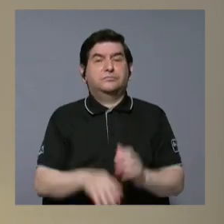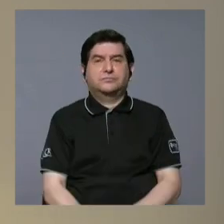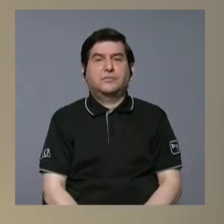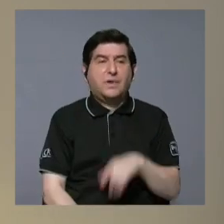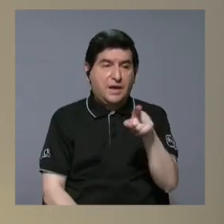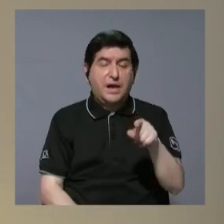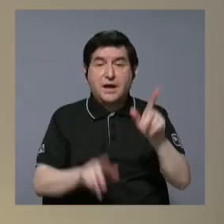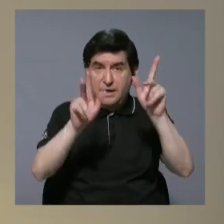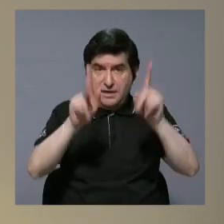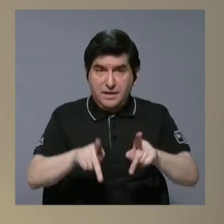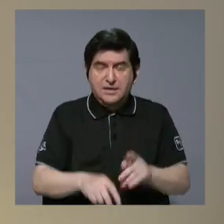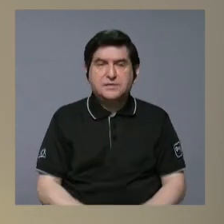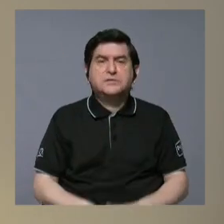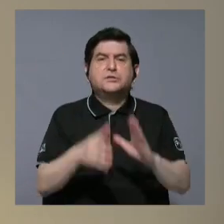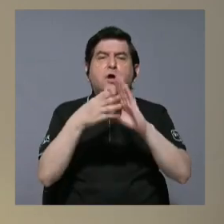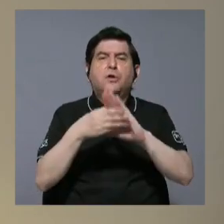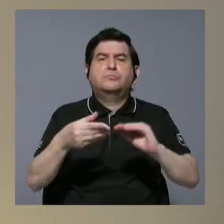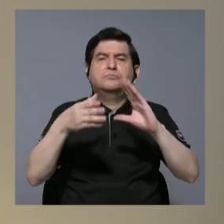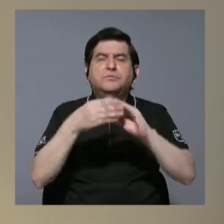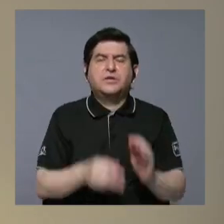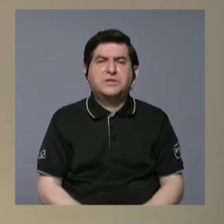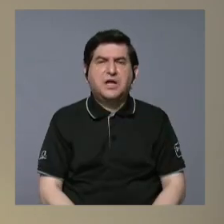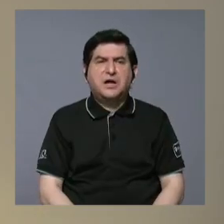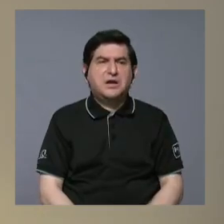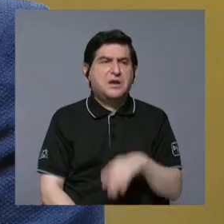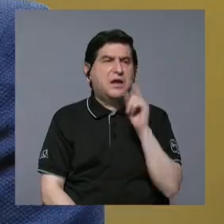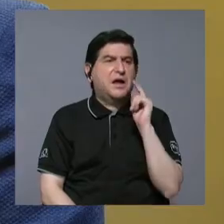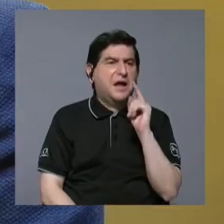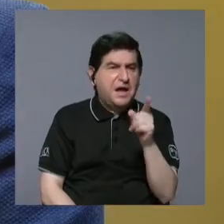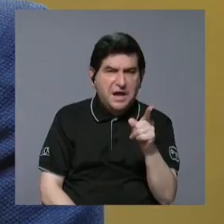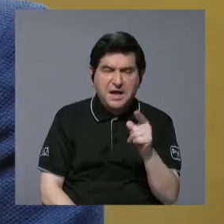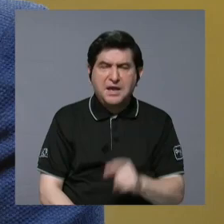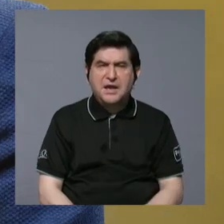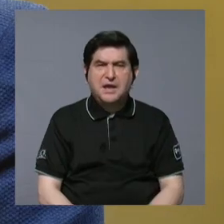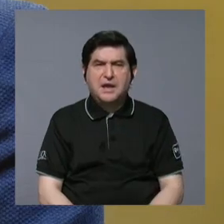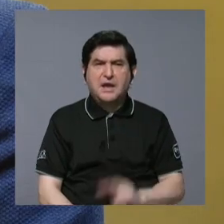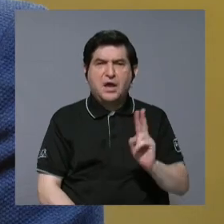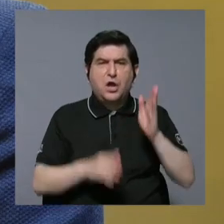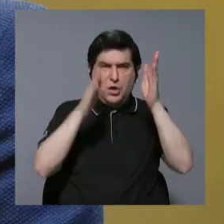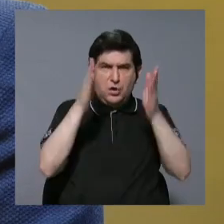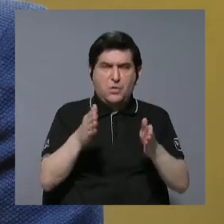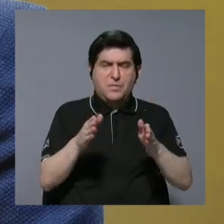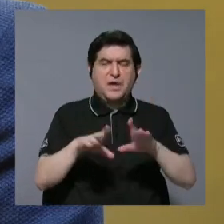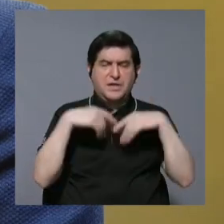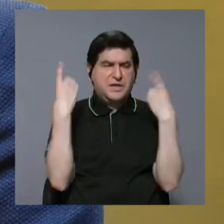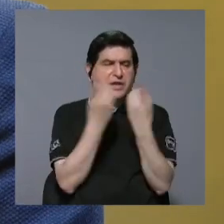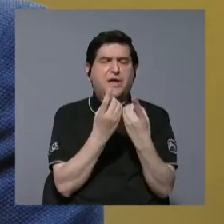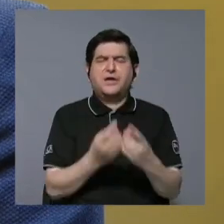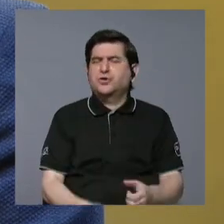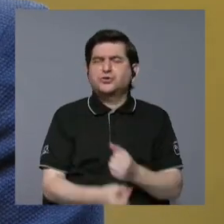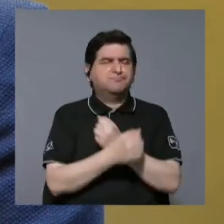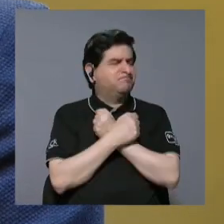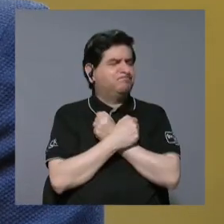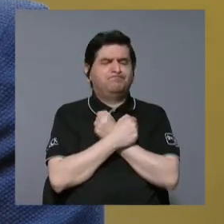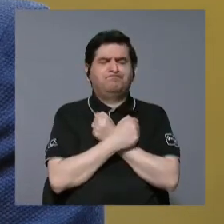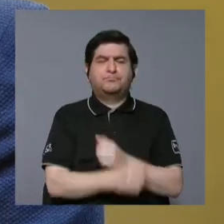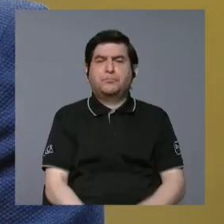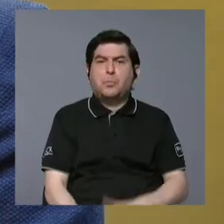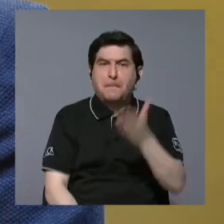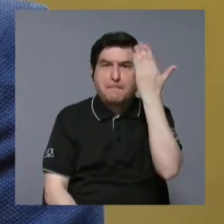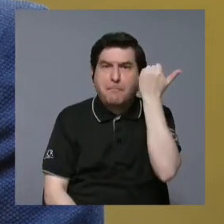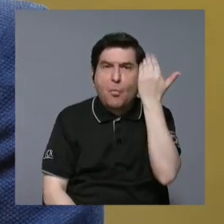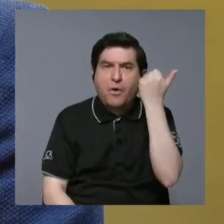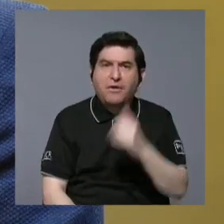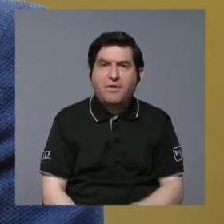este caballero hizo el comentario de que a él no lo querían los colegas de su departamento. ¿Por qué? Porque él básicamente